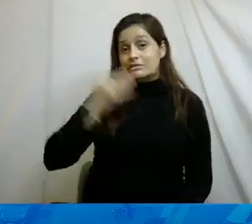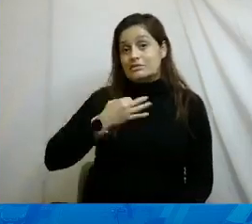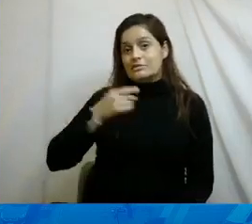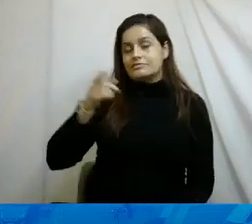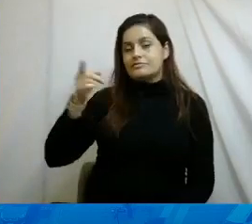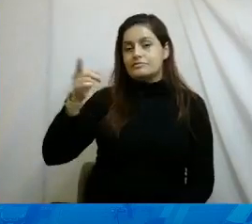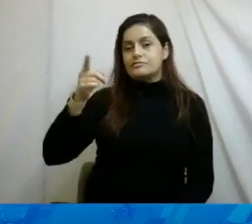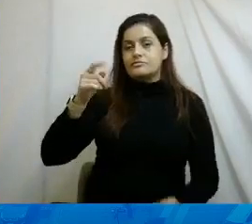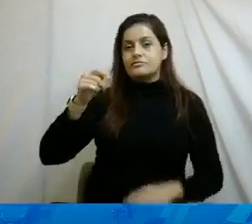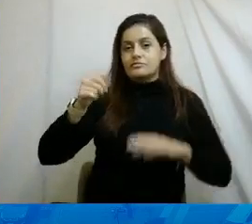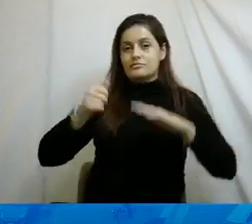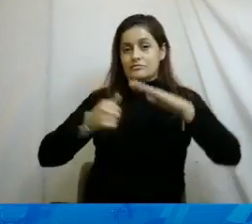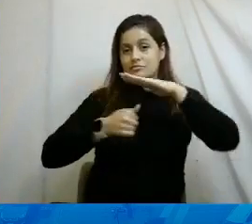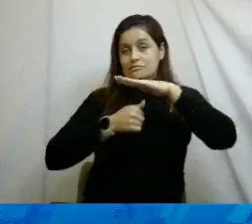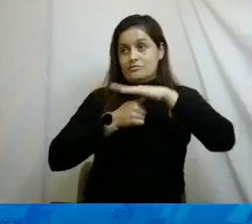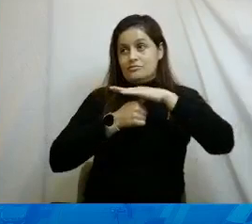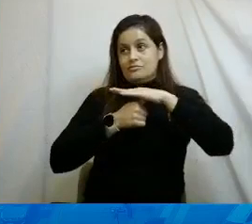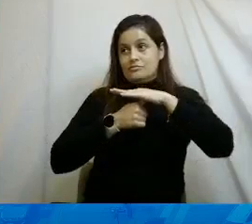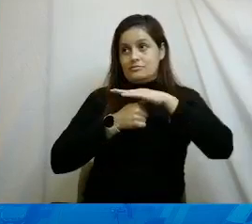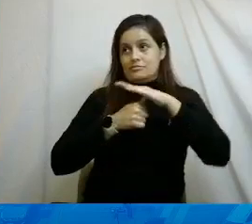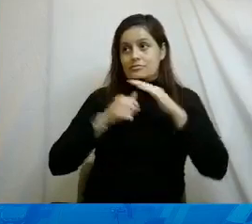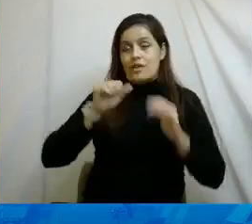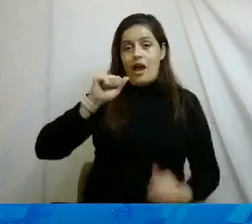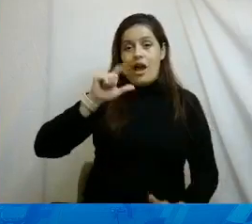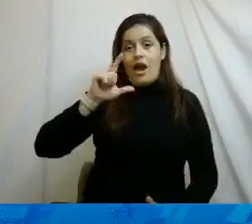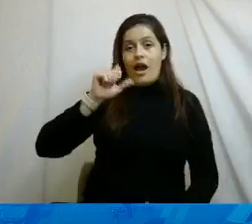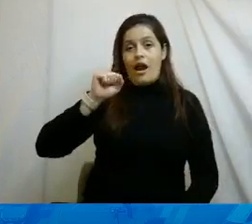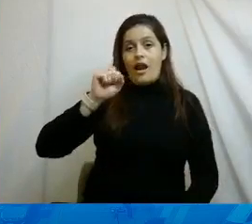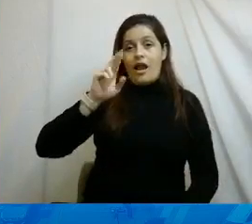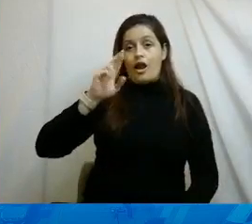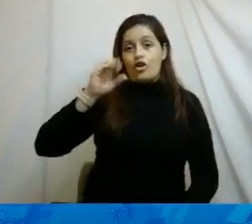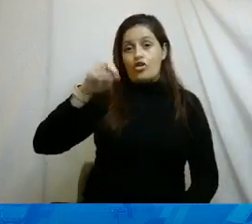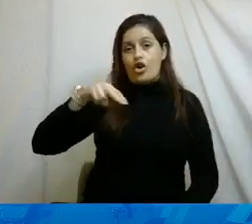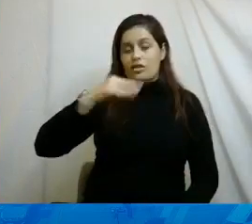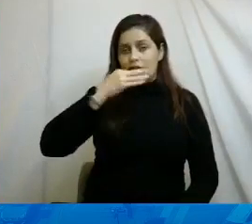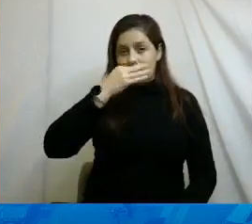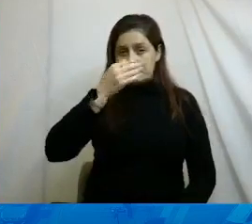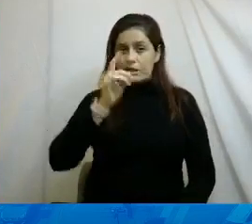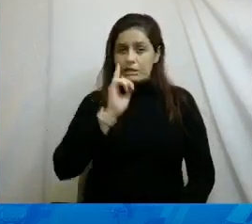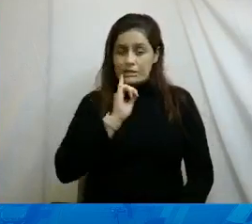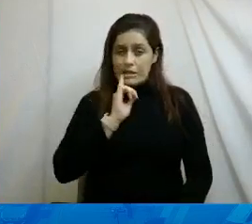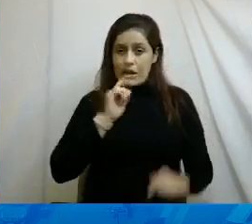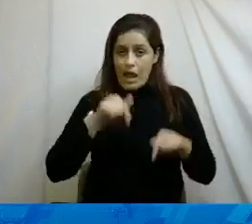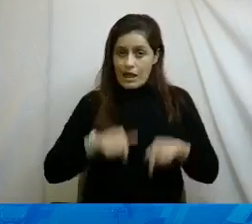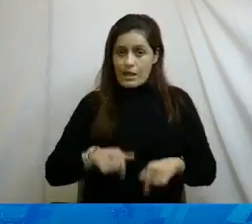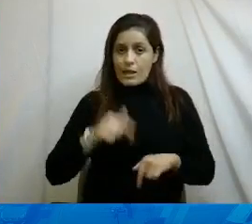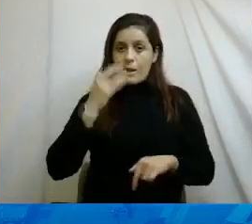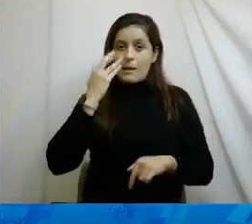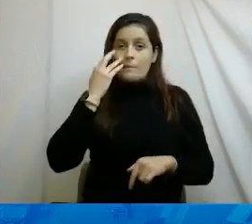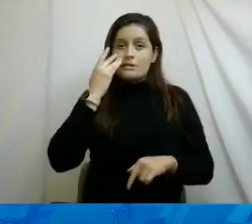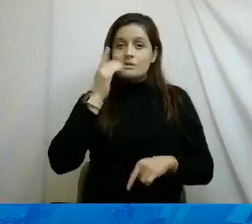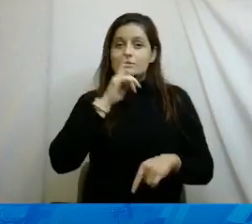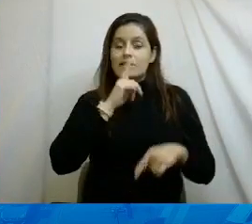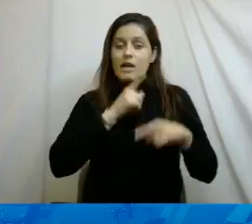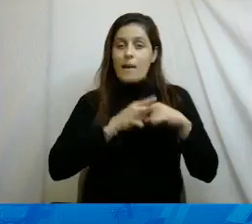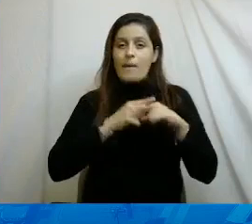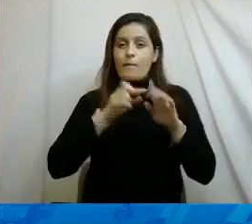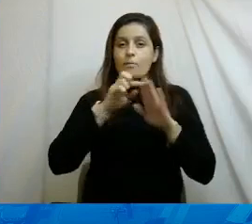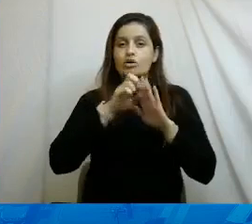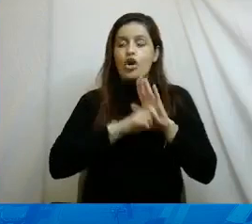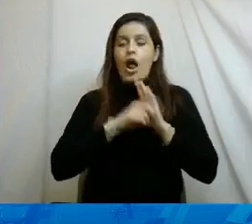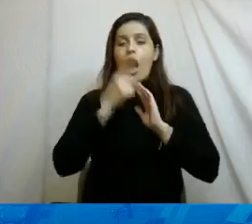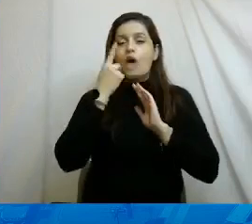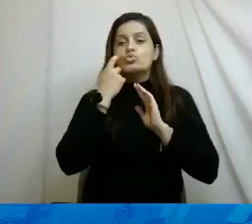Melipilla? ¿Se aplica en Melipilla el protocolo Código Azul? ¿No tenemos Código Azul? Noche digna.